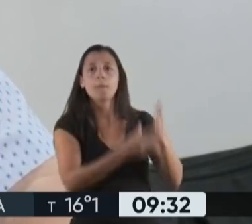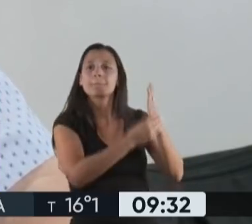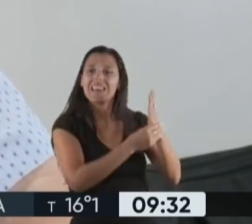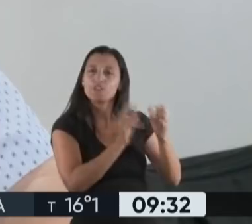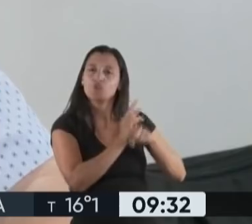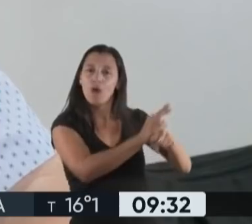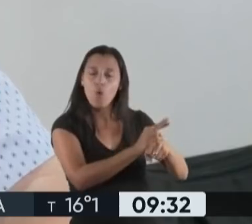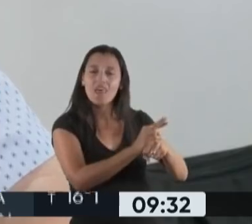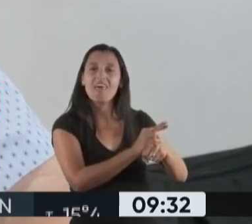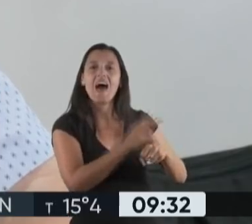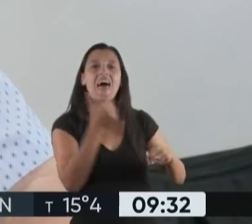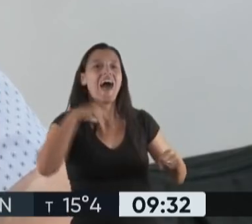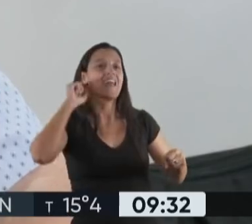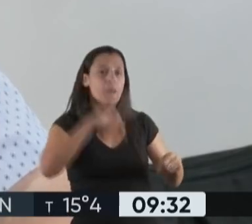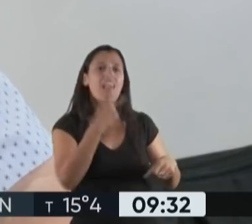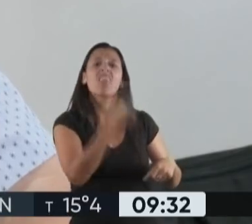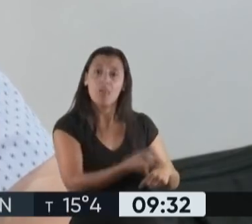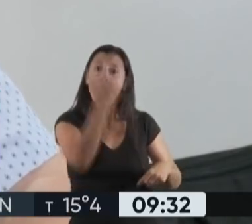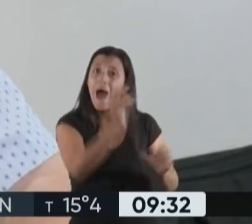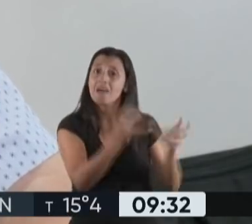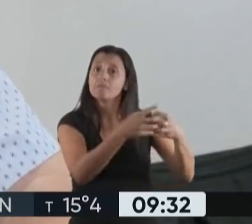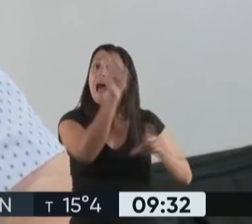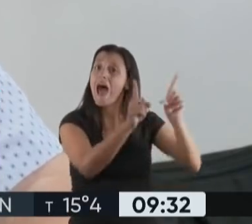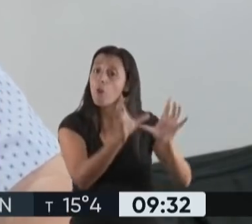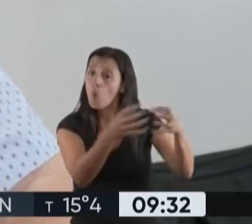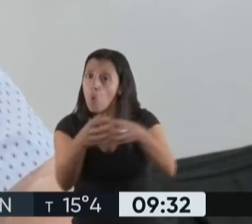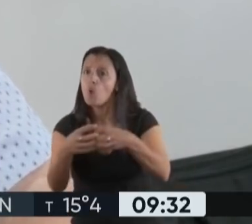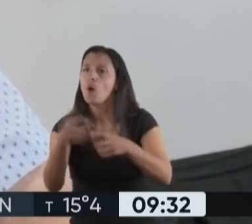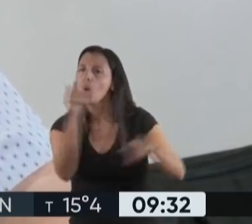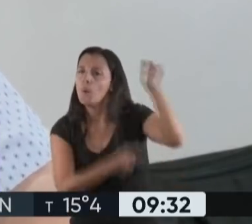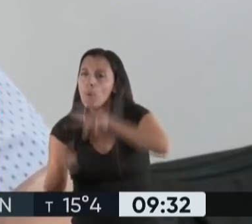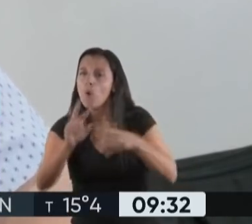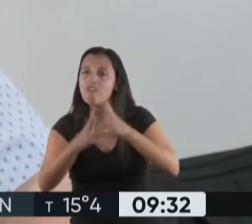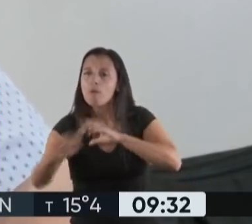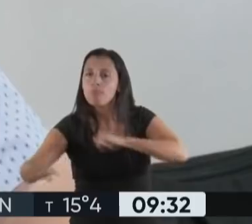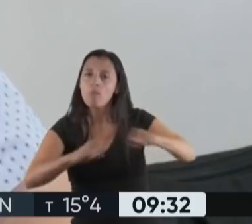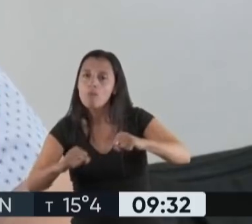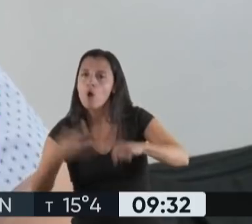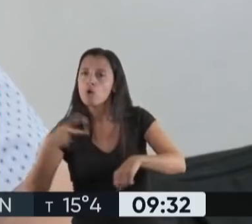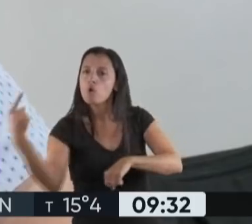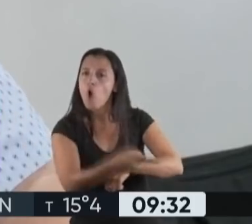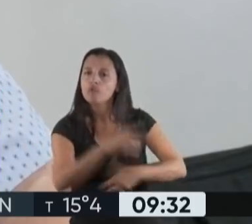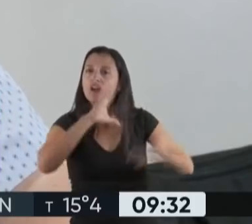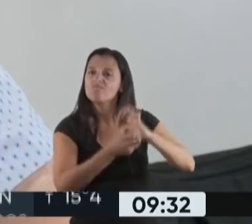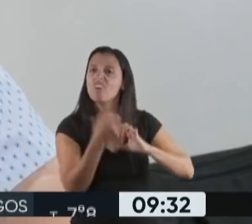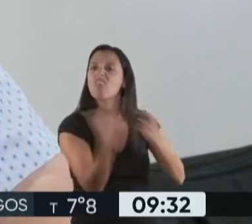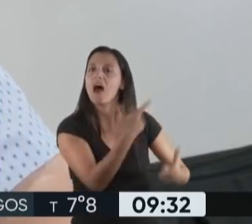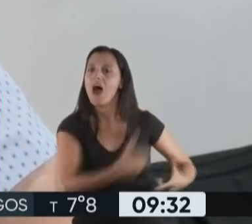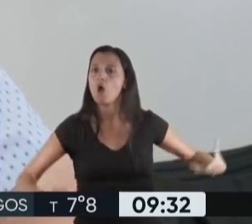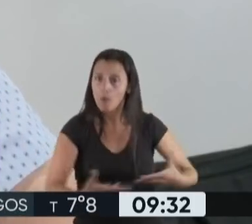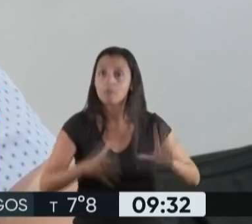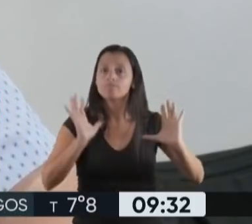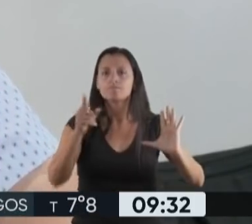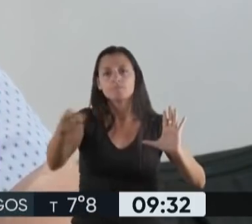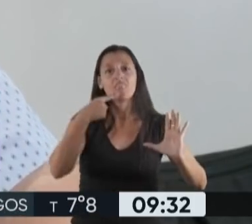afirmó claramente que hay sectores del Frente de Todos que buscan perjudicar al presidente al oponerse a lo que usted marcó. De hecho,